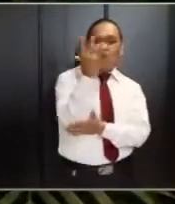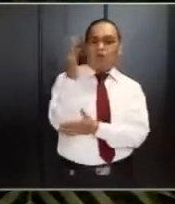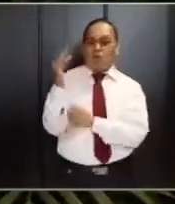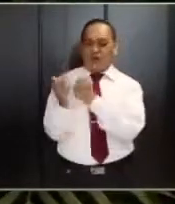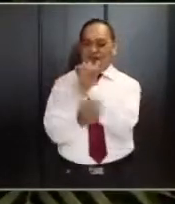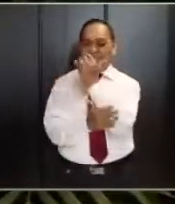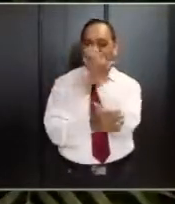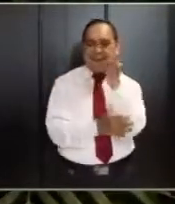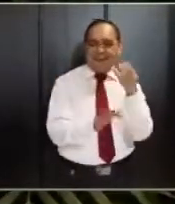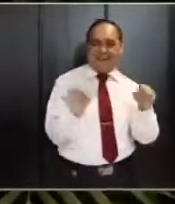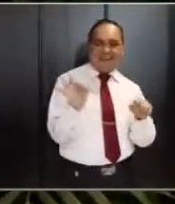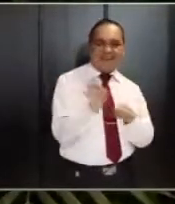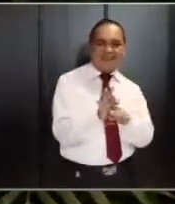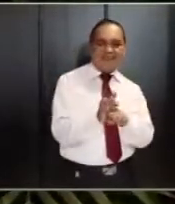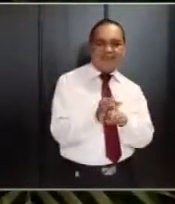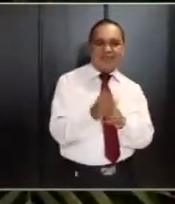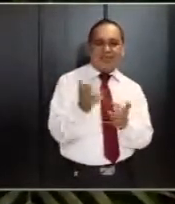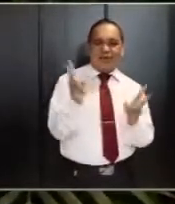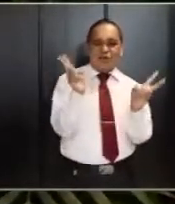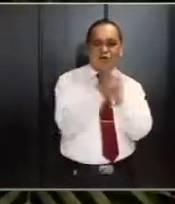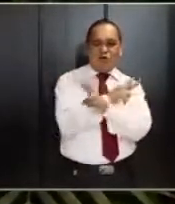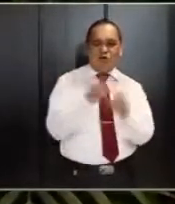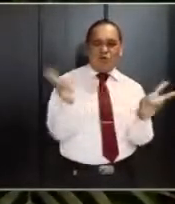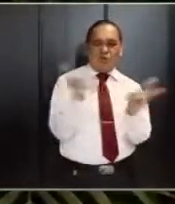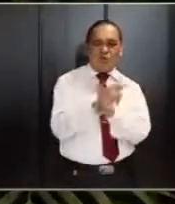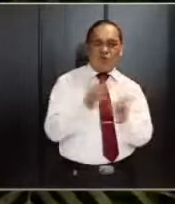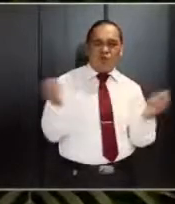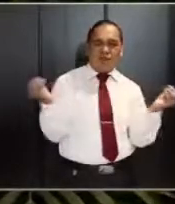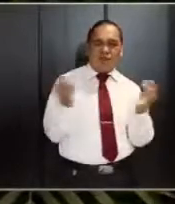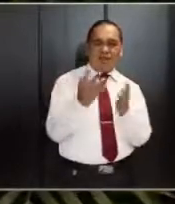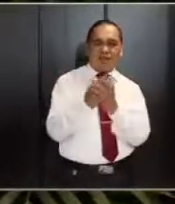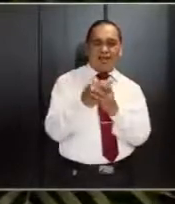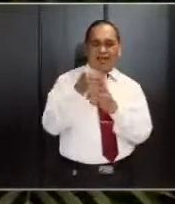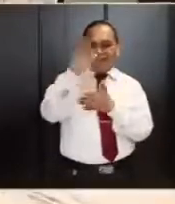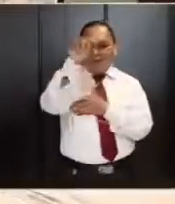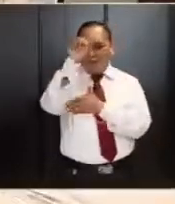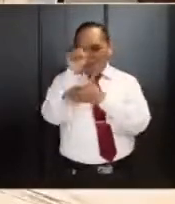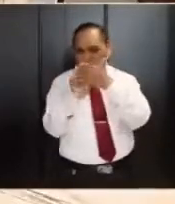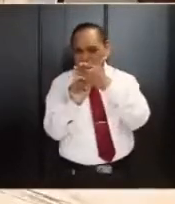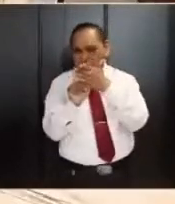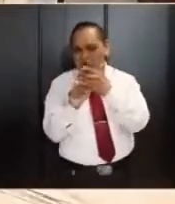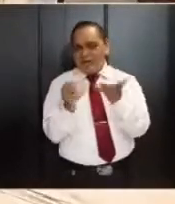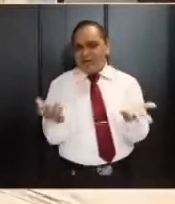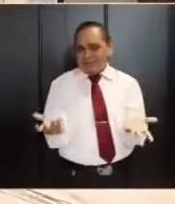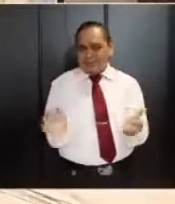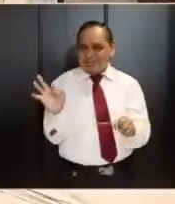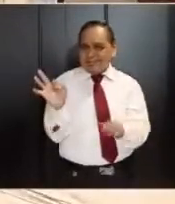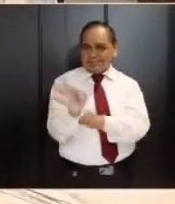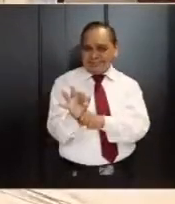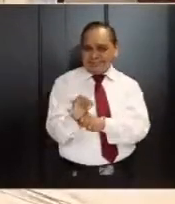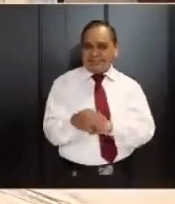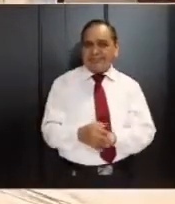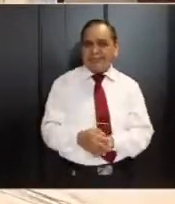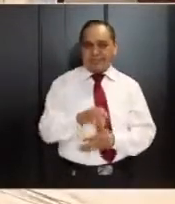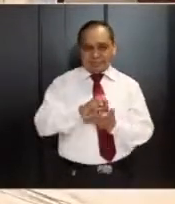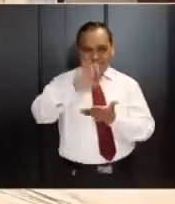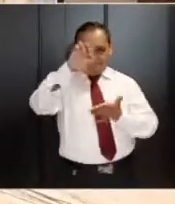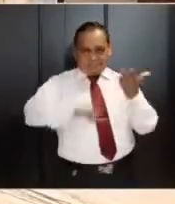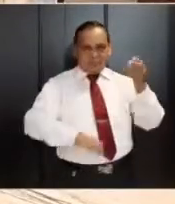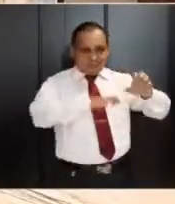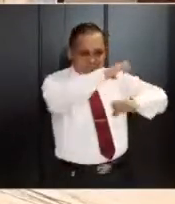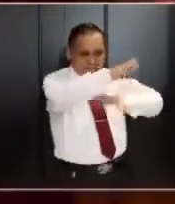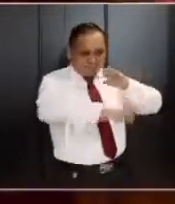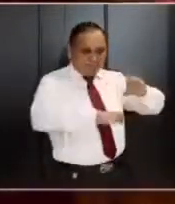la disminución del dióxido de carbono y los gases de efecto invernadero. No, eso es buenísimo. Imagínate, yo como empresa que consumo